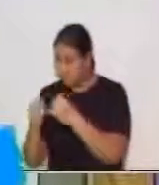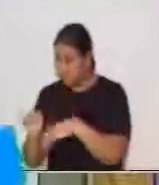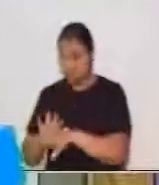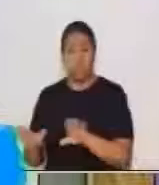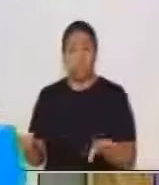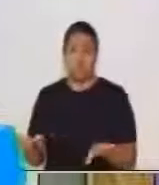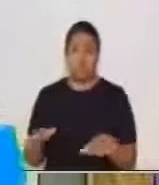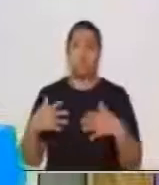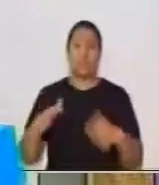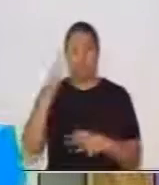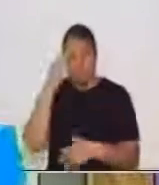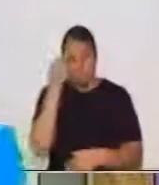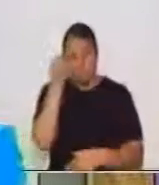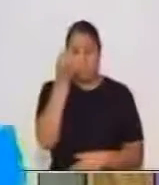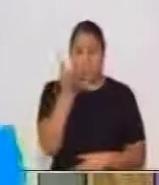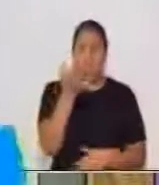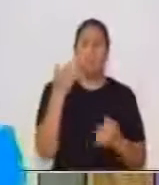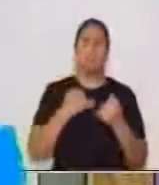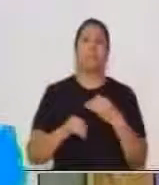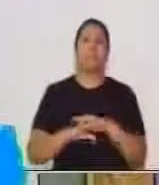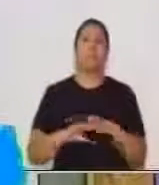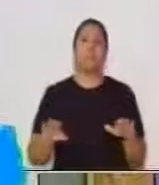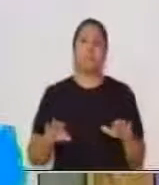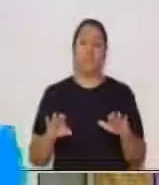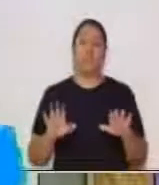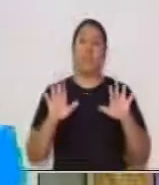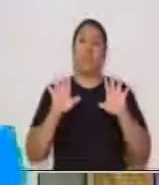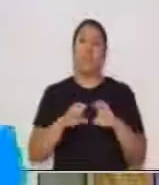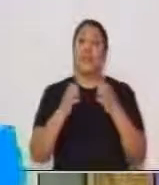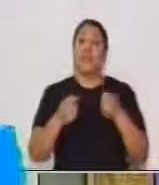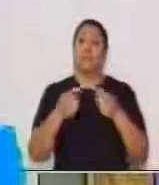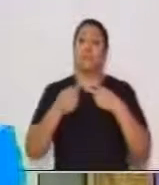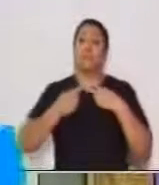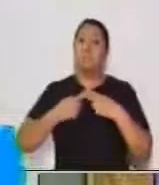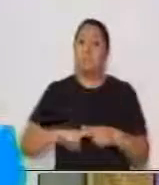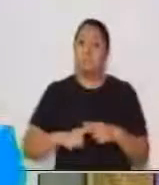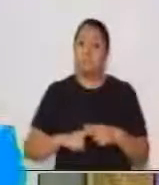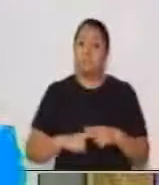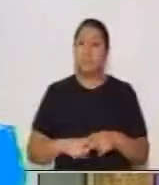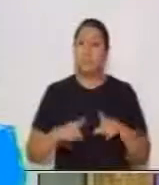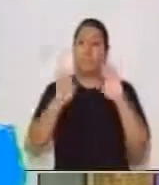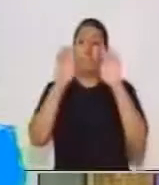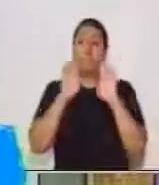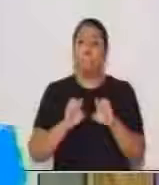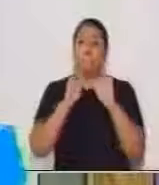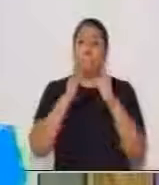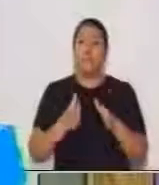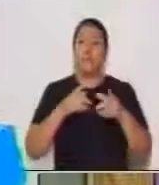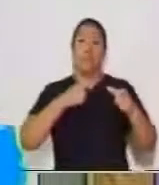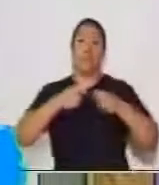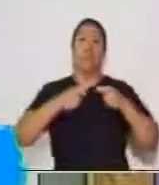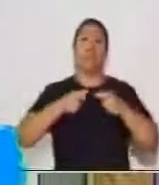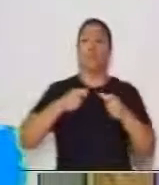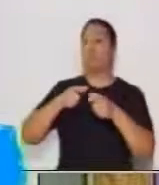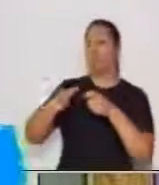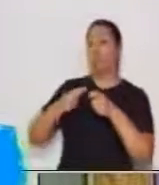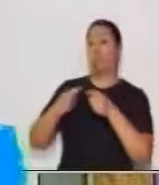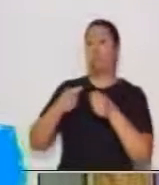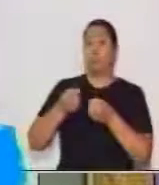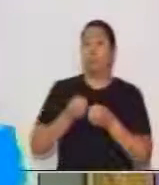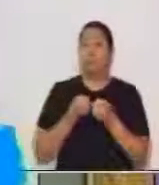ideas, en ese momento finaliza. Y es porque el moderador tiene la oportunidad